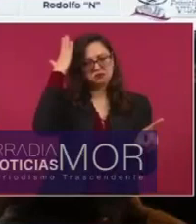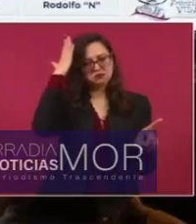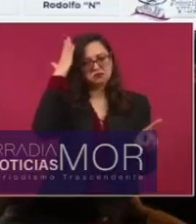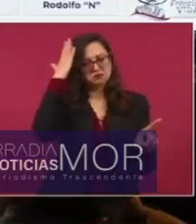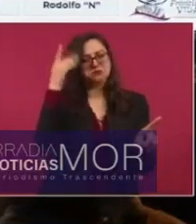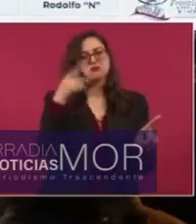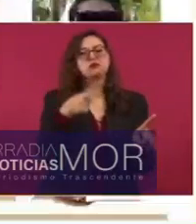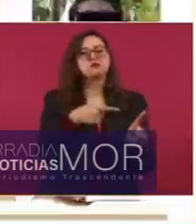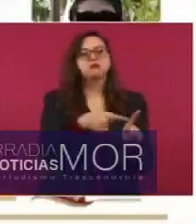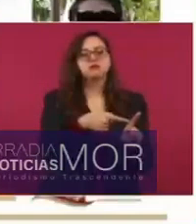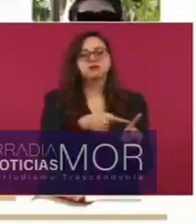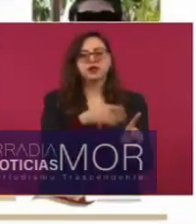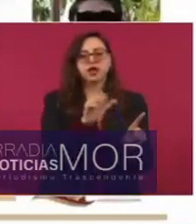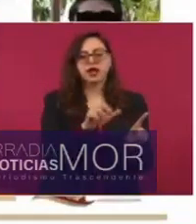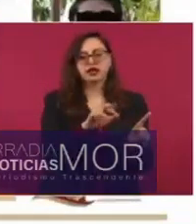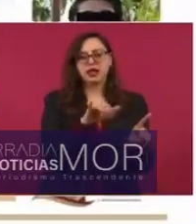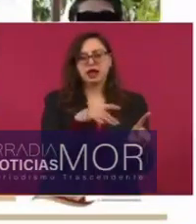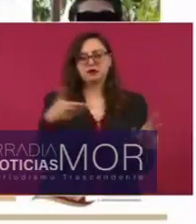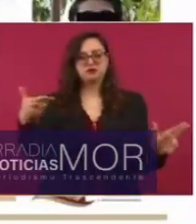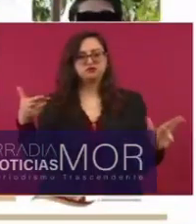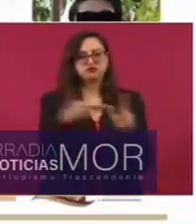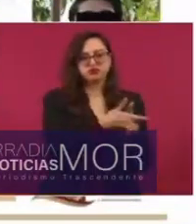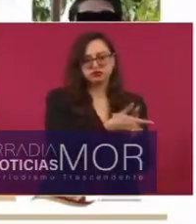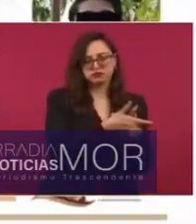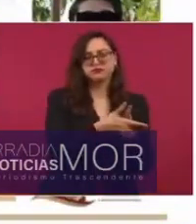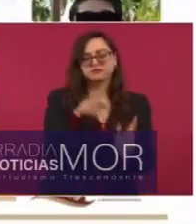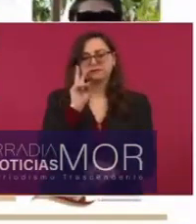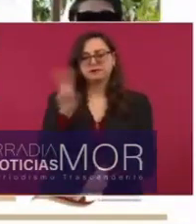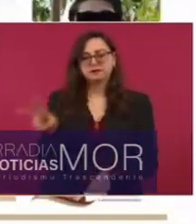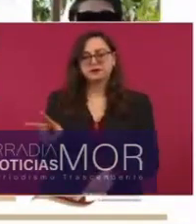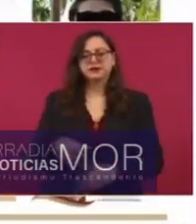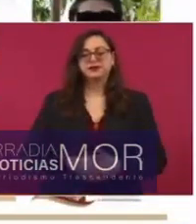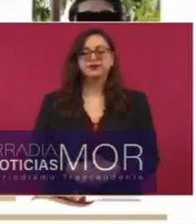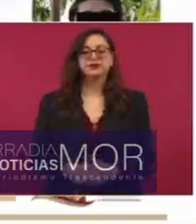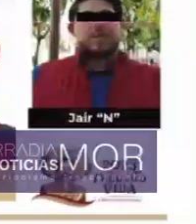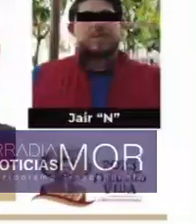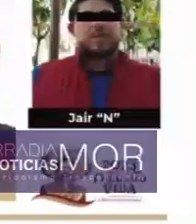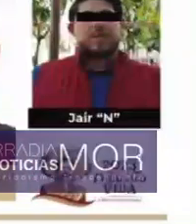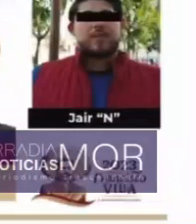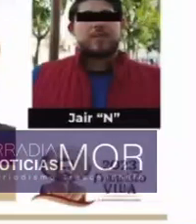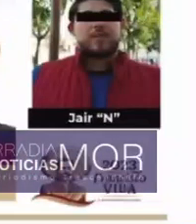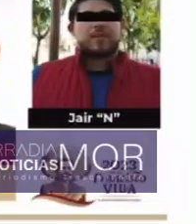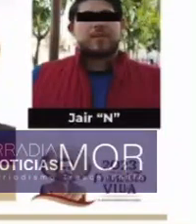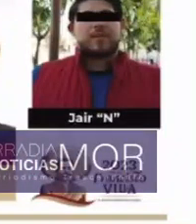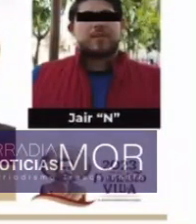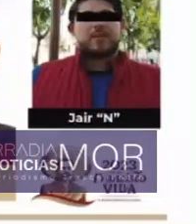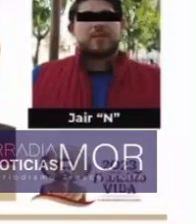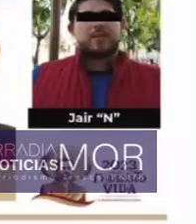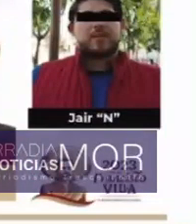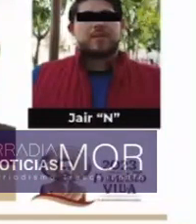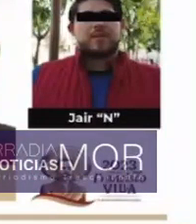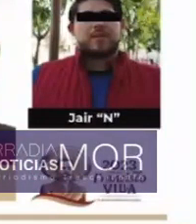van saliendo los resultados. Hay más, los vamos a seguir difundiendo. Te agradezco mucho el espacio para que